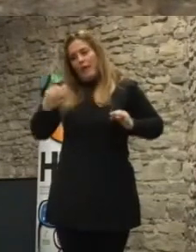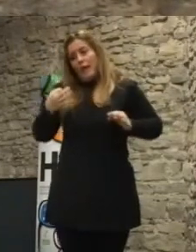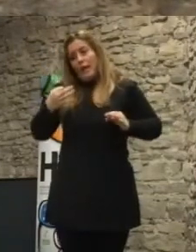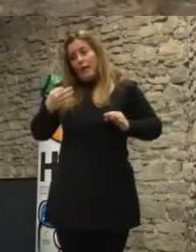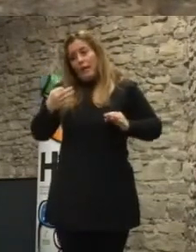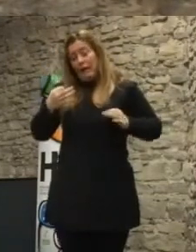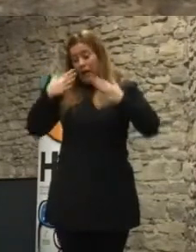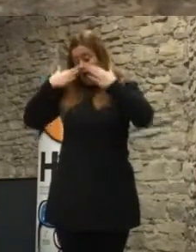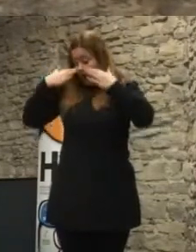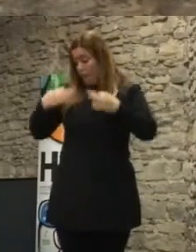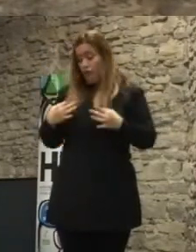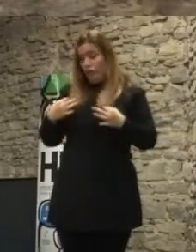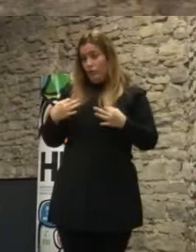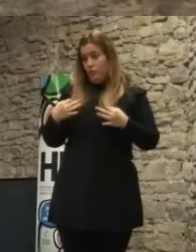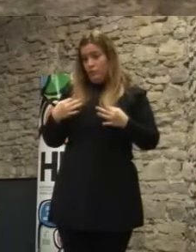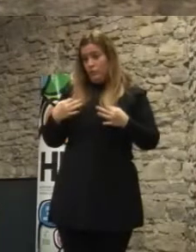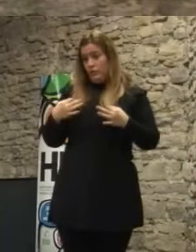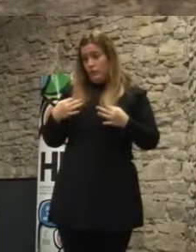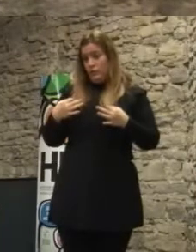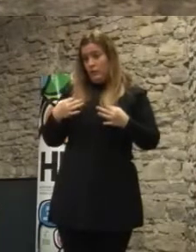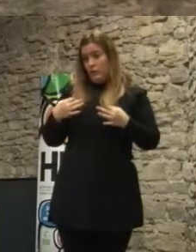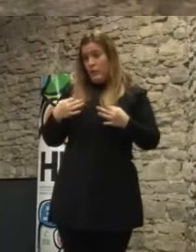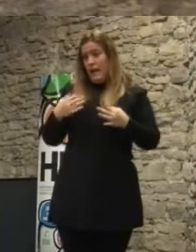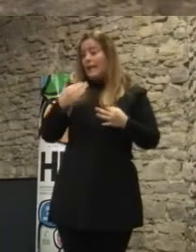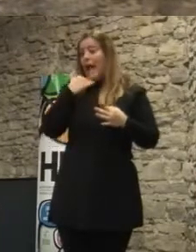siempre hay una proactividad, hay un ir a buscar.